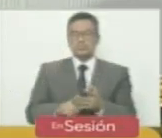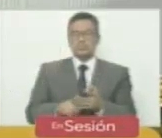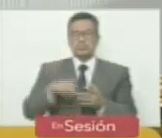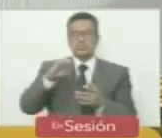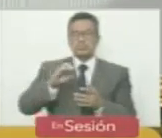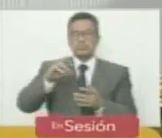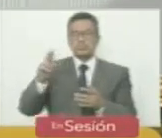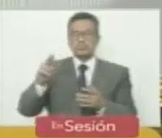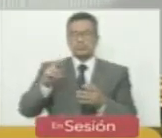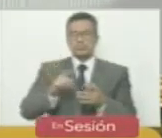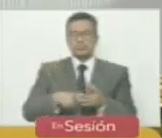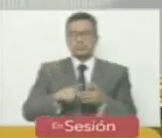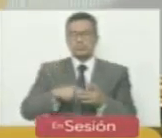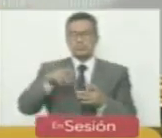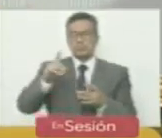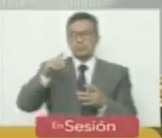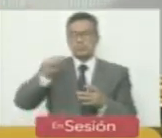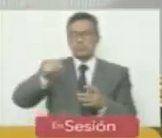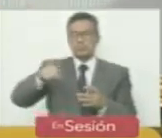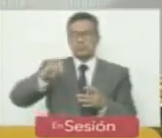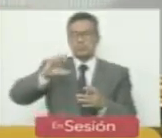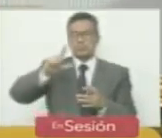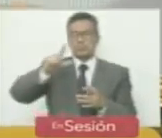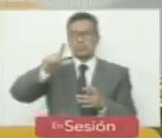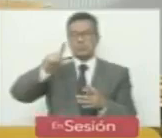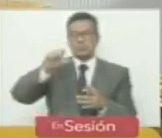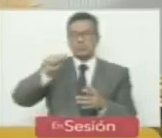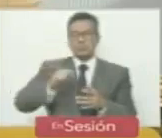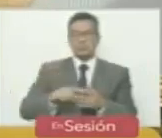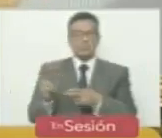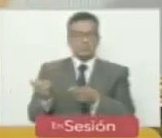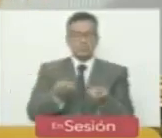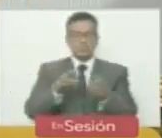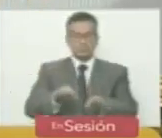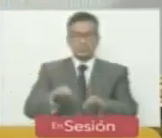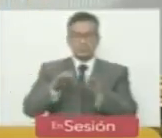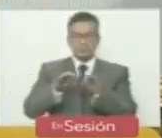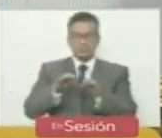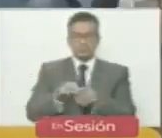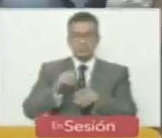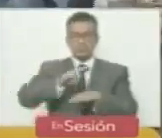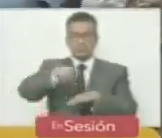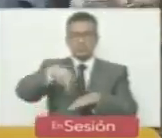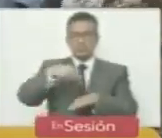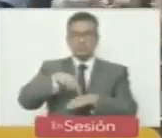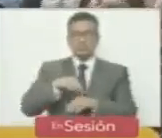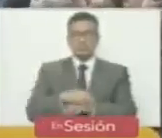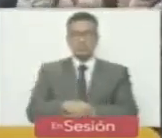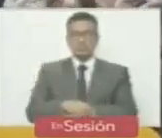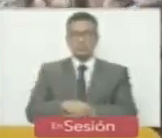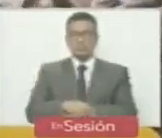César Rojas, Daniela González. Son invitados especiales nacionales.